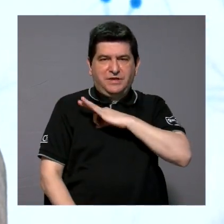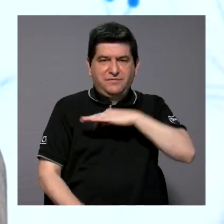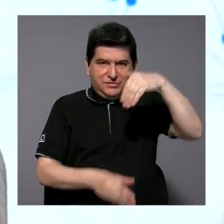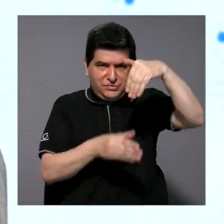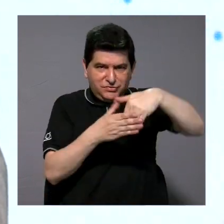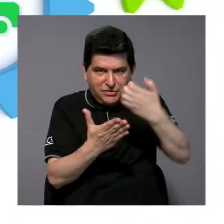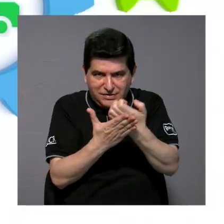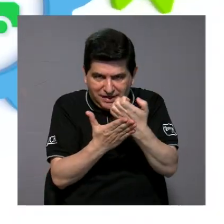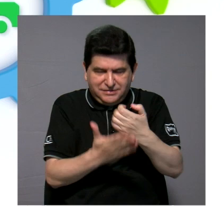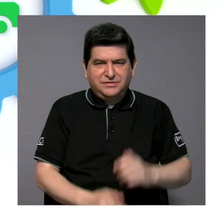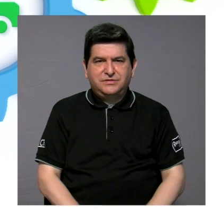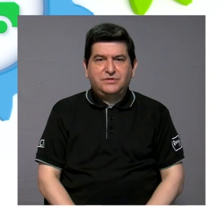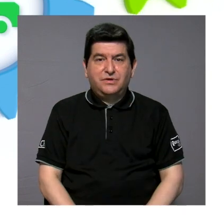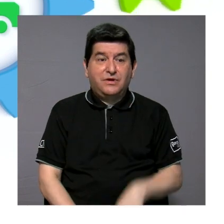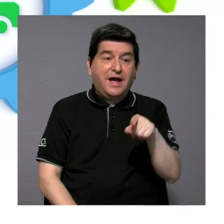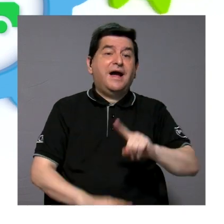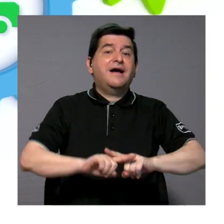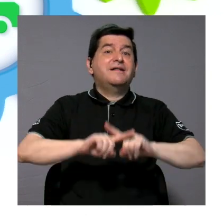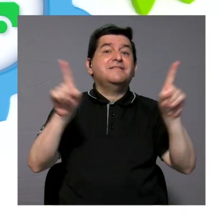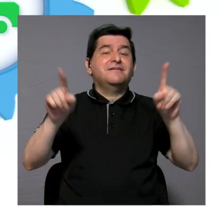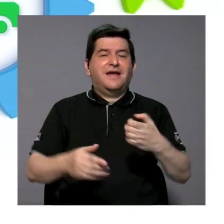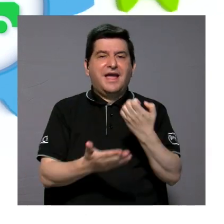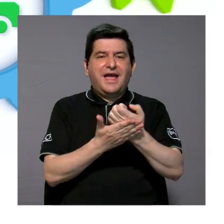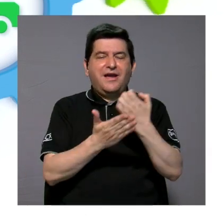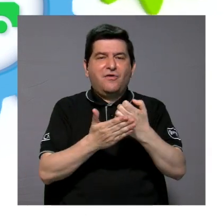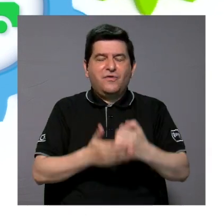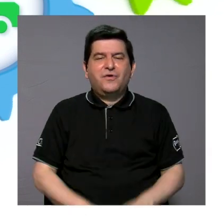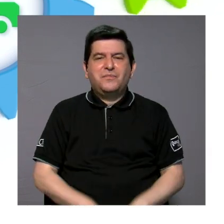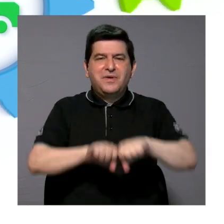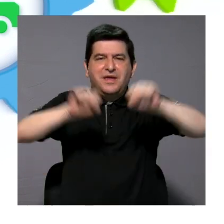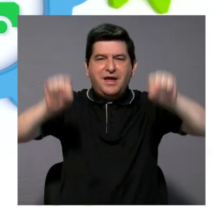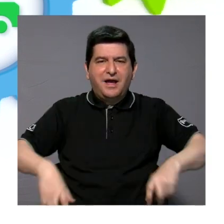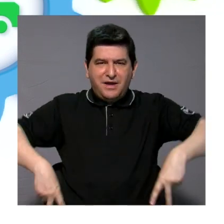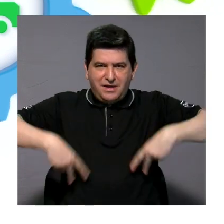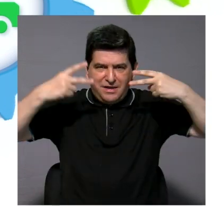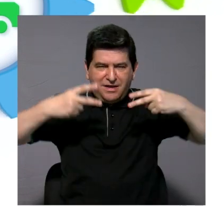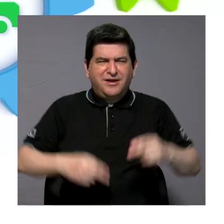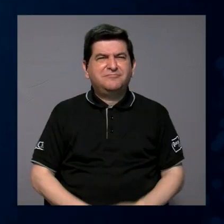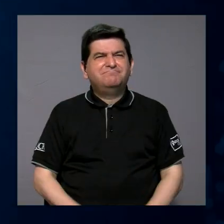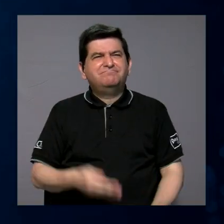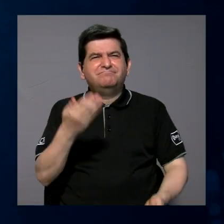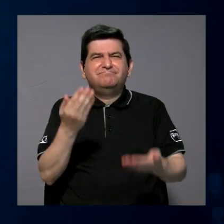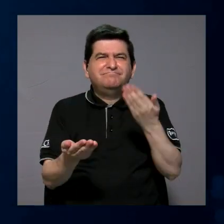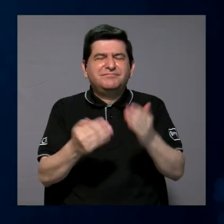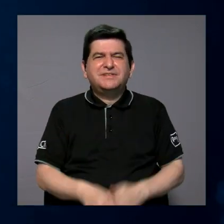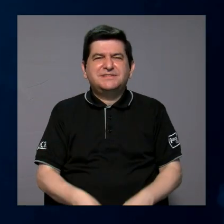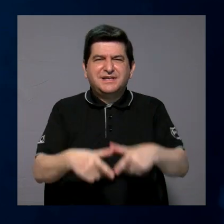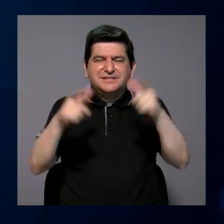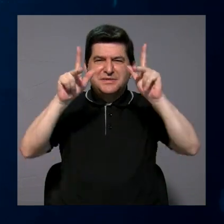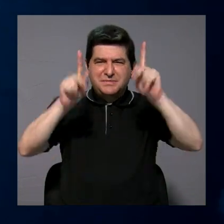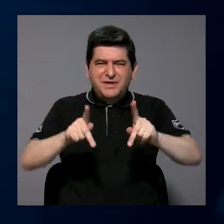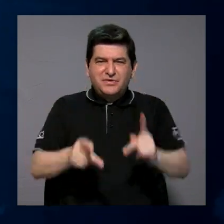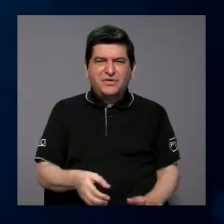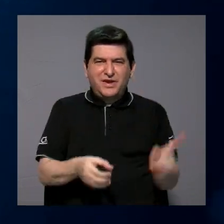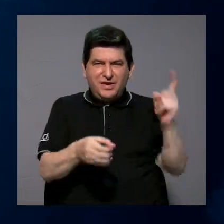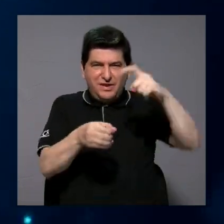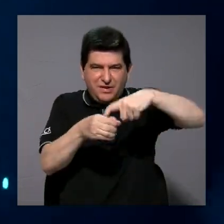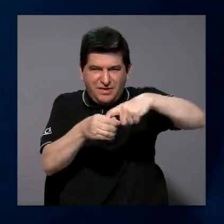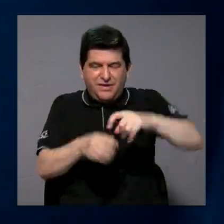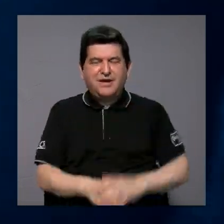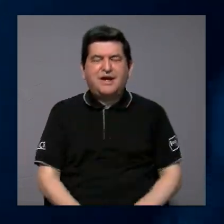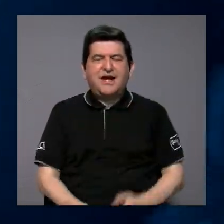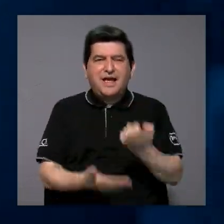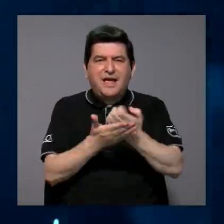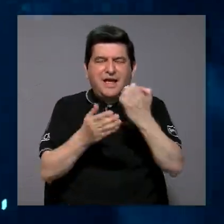beneficios. Y tal vez allí están las diferencias. Economía ecológica estaba más, o la mayoría de las personas involucradas en